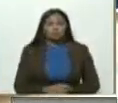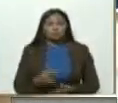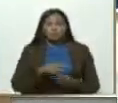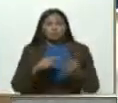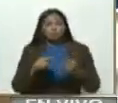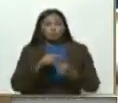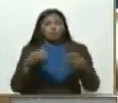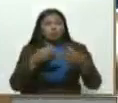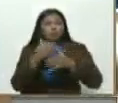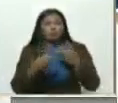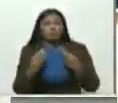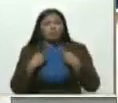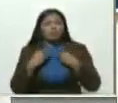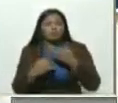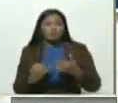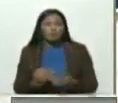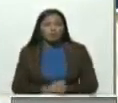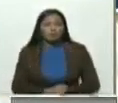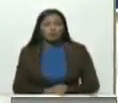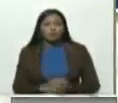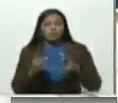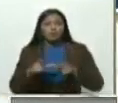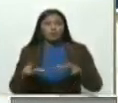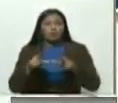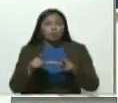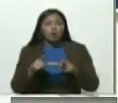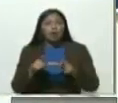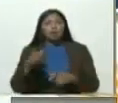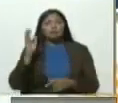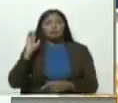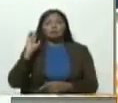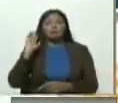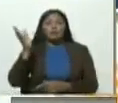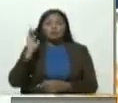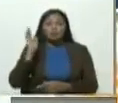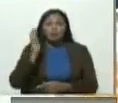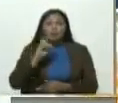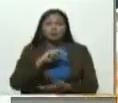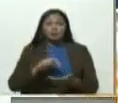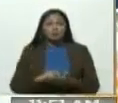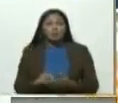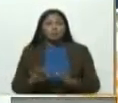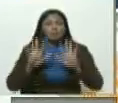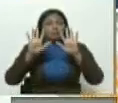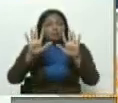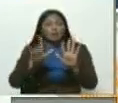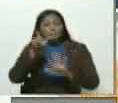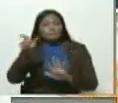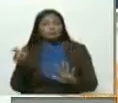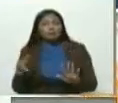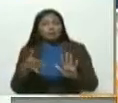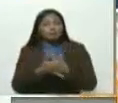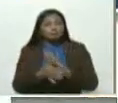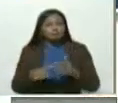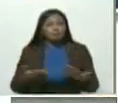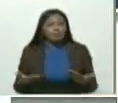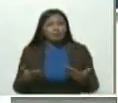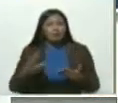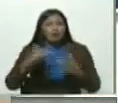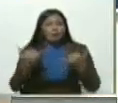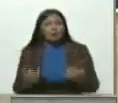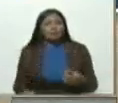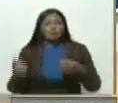bloques que hacen vida en este Palacio Federal Legislativo, y 10 ciudadanos que se